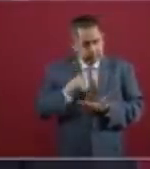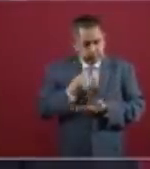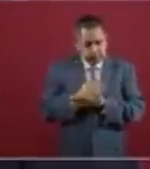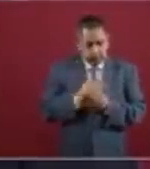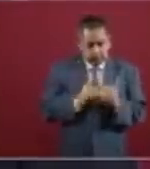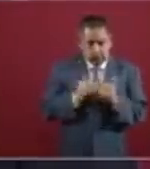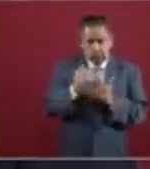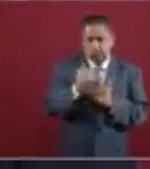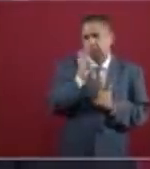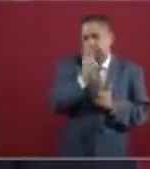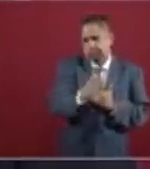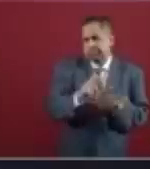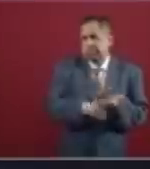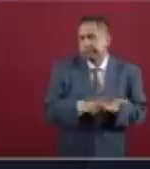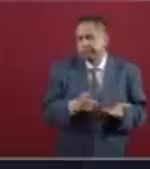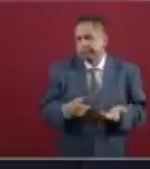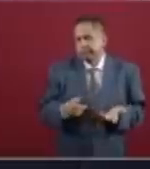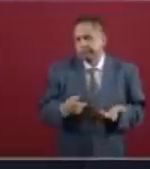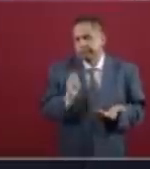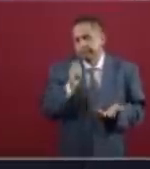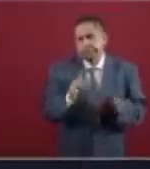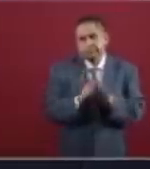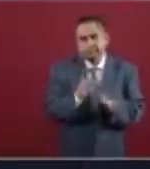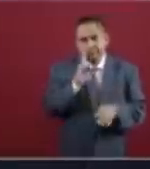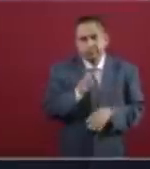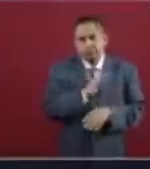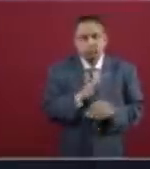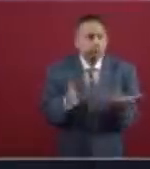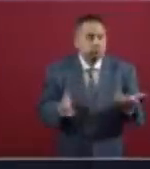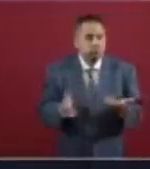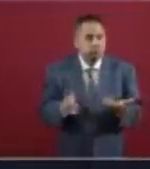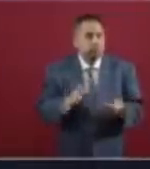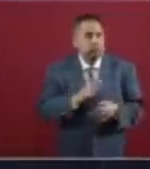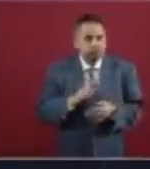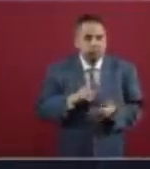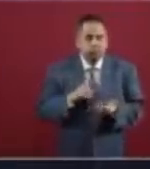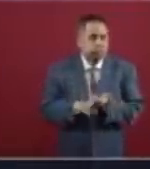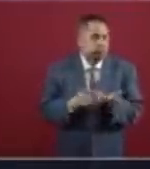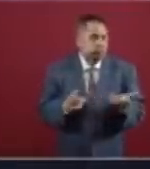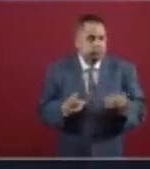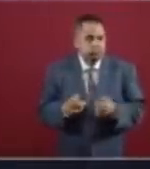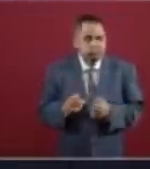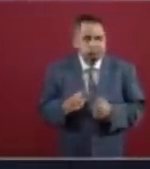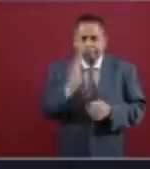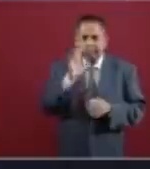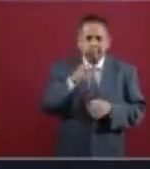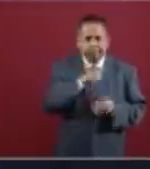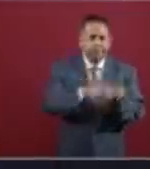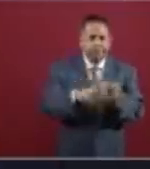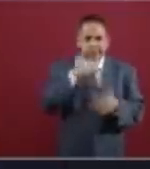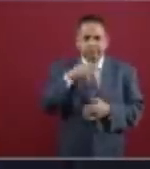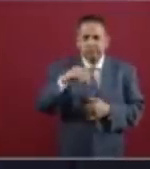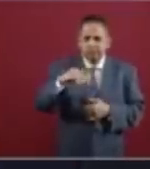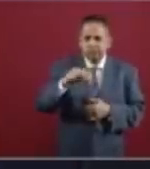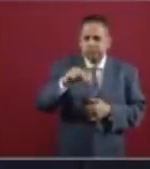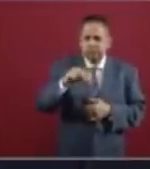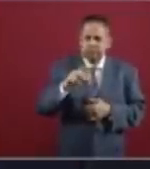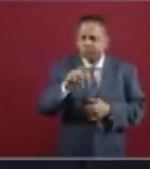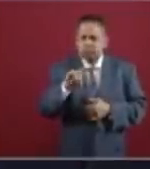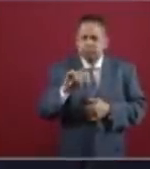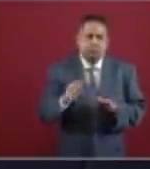pues sí actúa o sí puede existir una práctica monopólica,